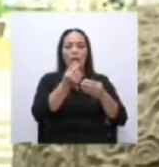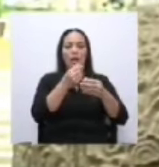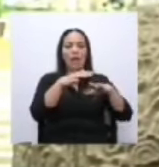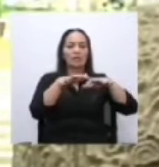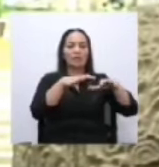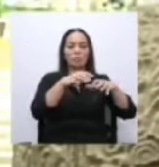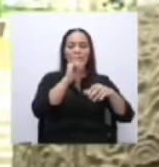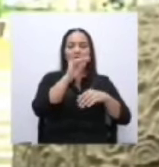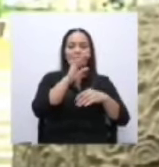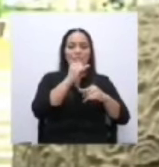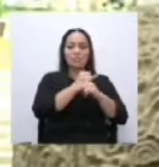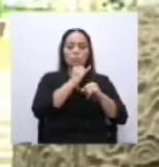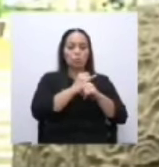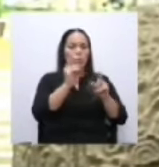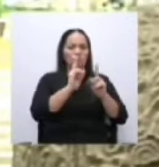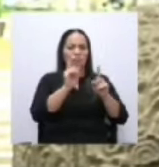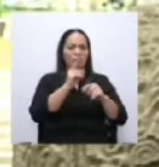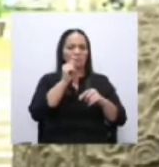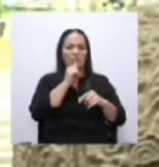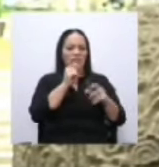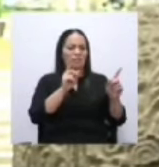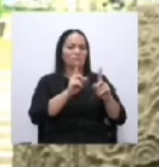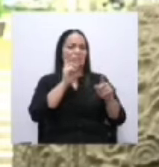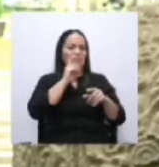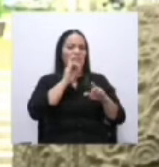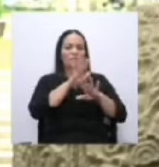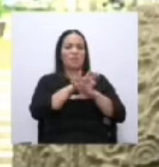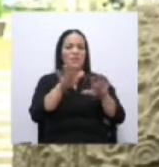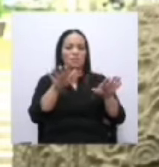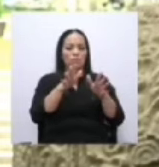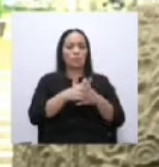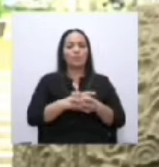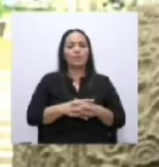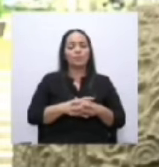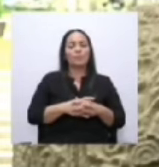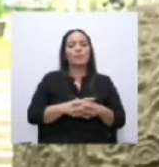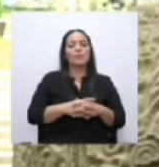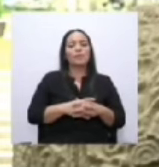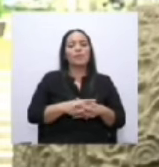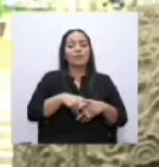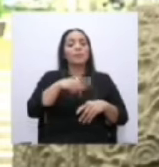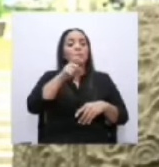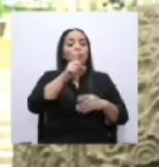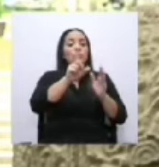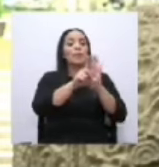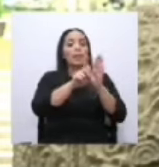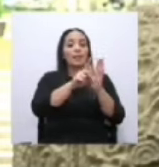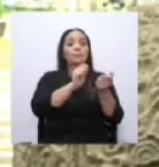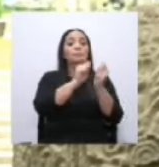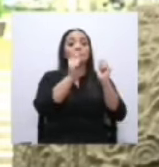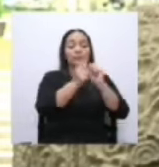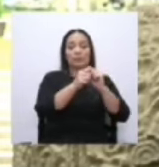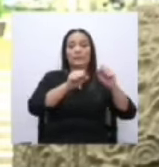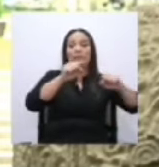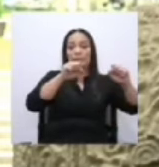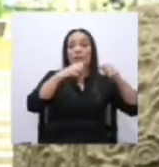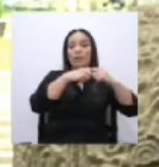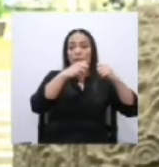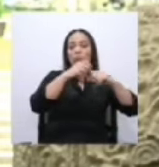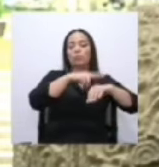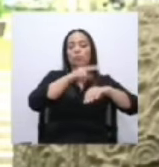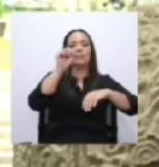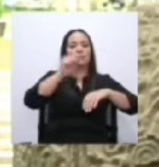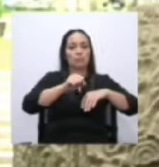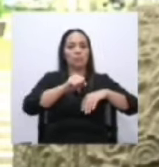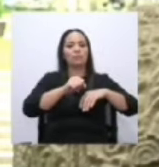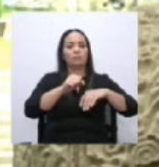así es que eso es falso. Y se requiere una ley que modernice el sistema eléctrico nacional, tiene 40 años que no se toca el marco legal